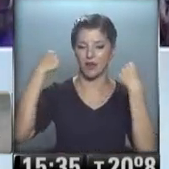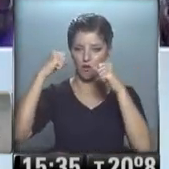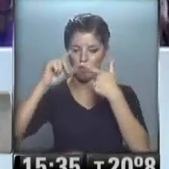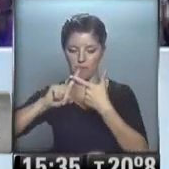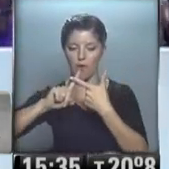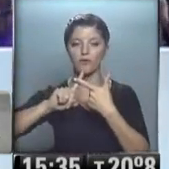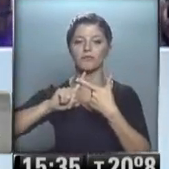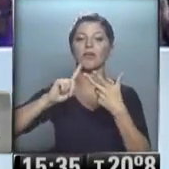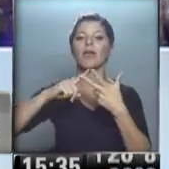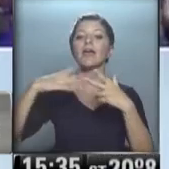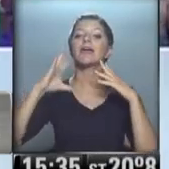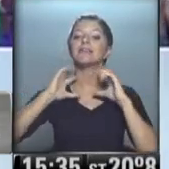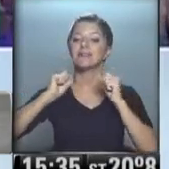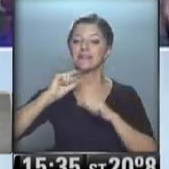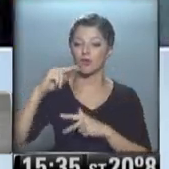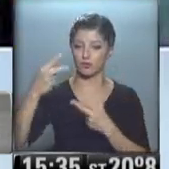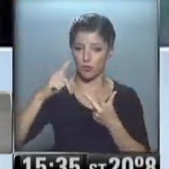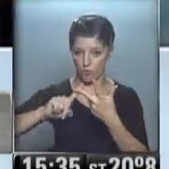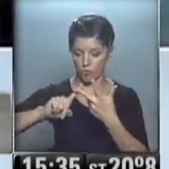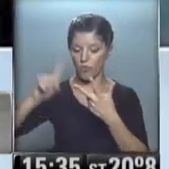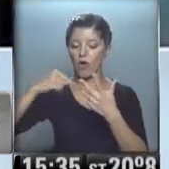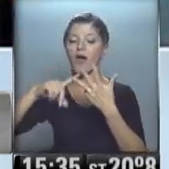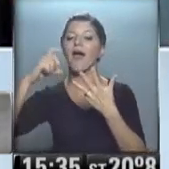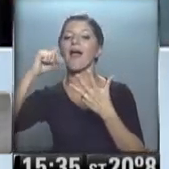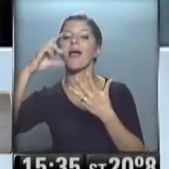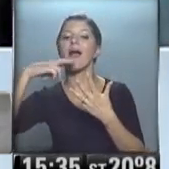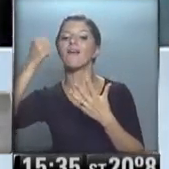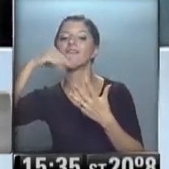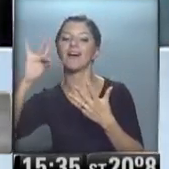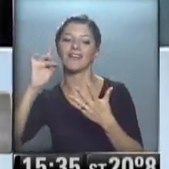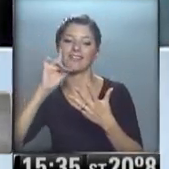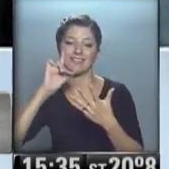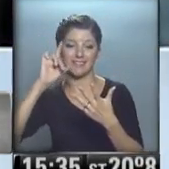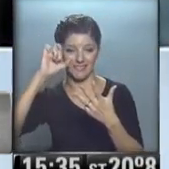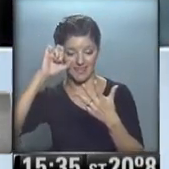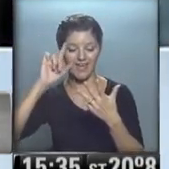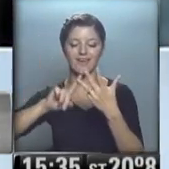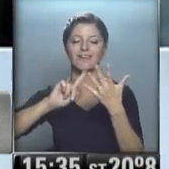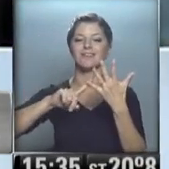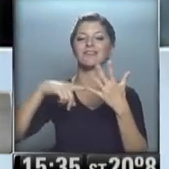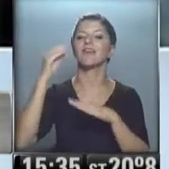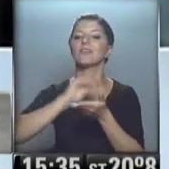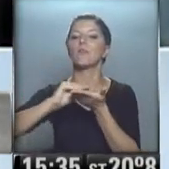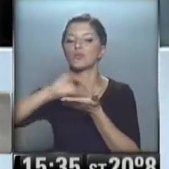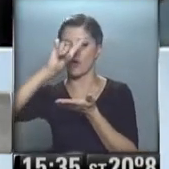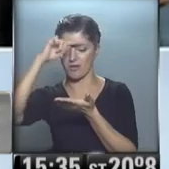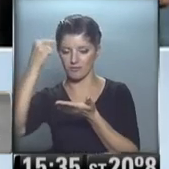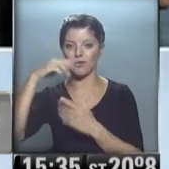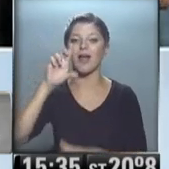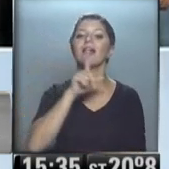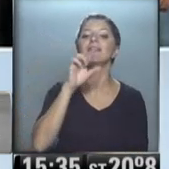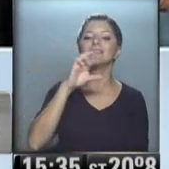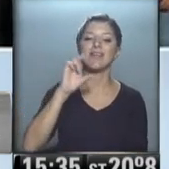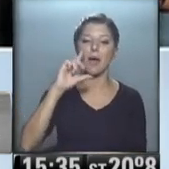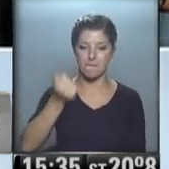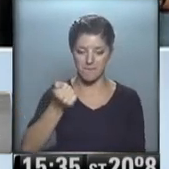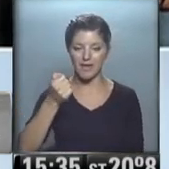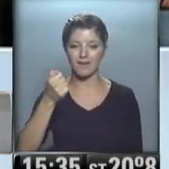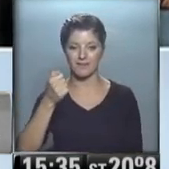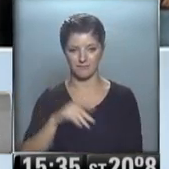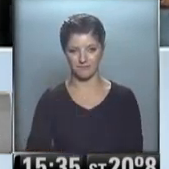Carlos Montaña, subsecretario de Abordaje Territorial, Juan Cabandier, diputado nacional, Paula Penaca, legisladora, Juan Tapia, Isabel